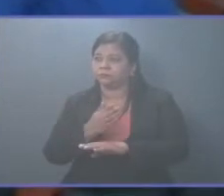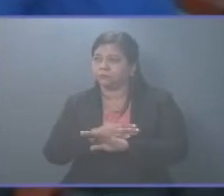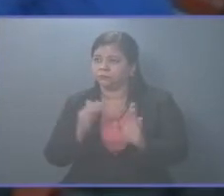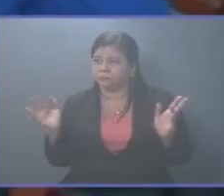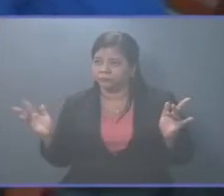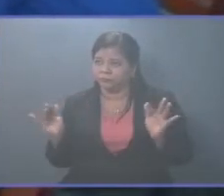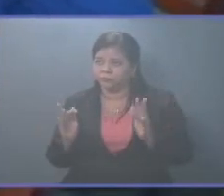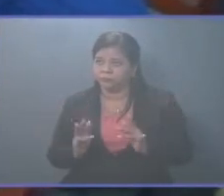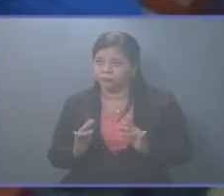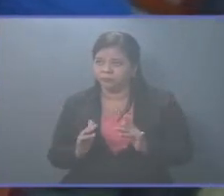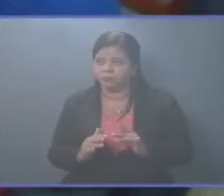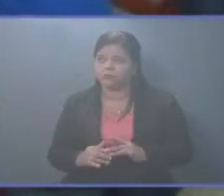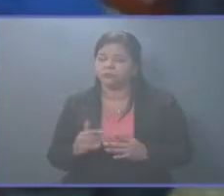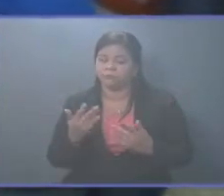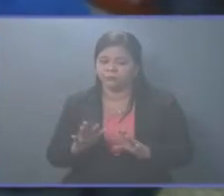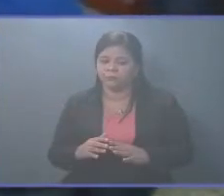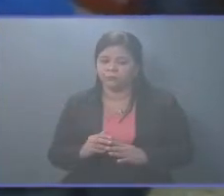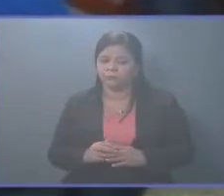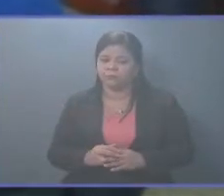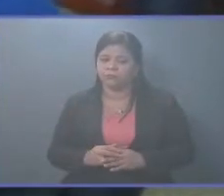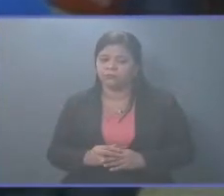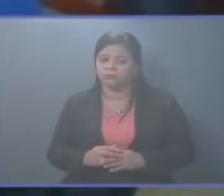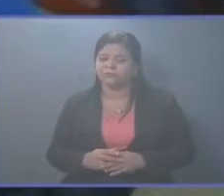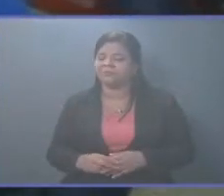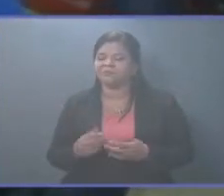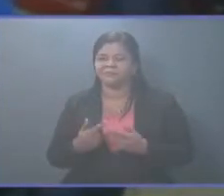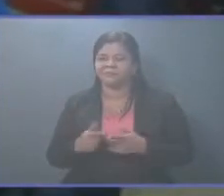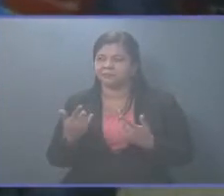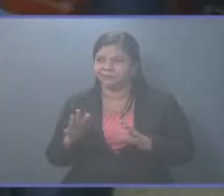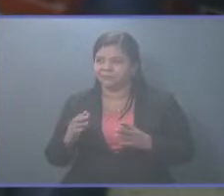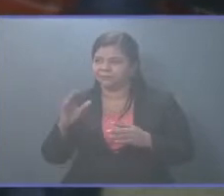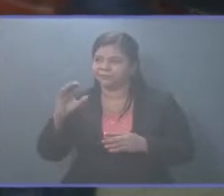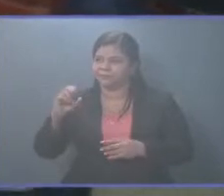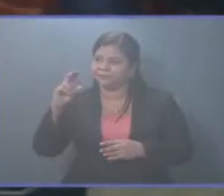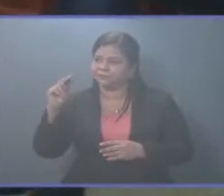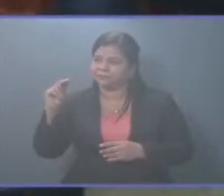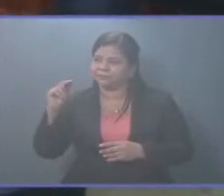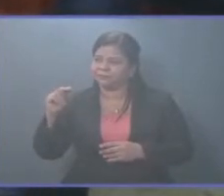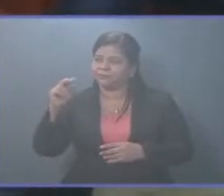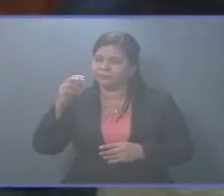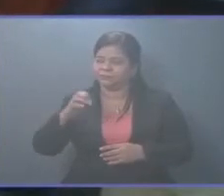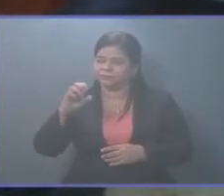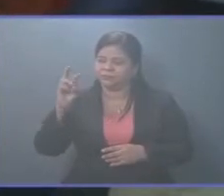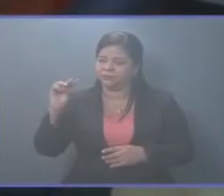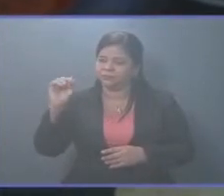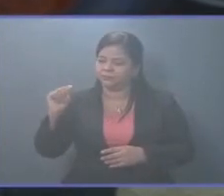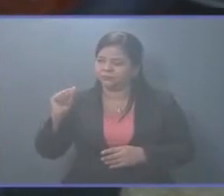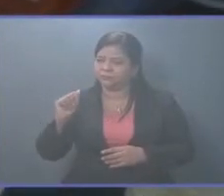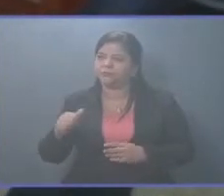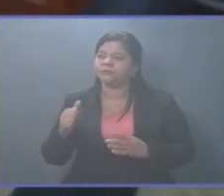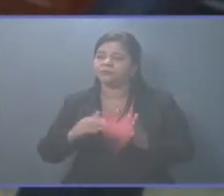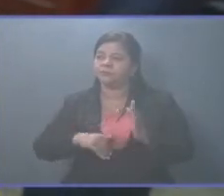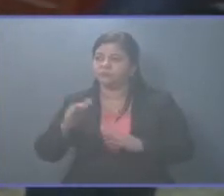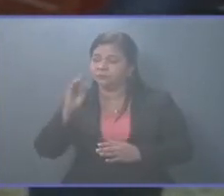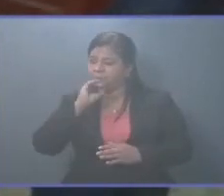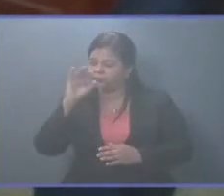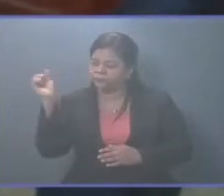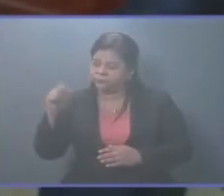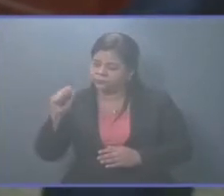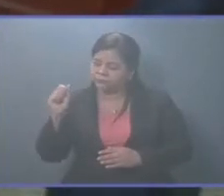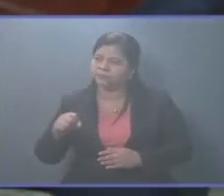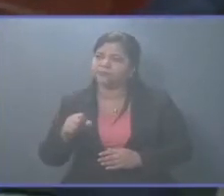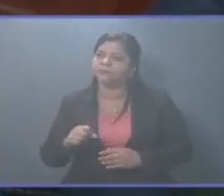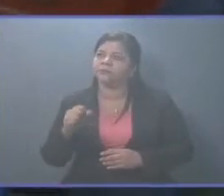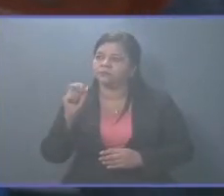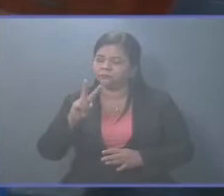evaluar la vacuna de AstraZeneca en abril. La EMA, que es la Agencia Europea de Medicamentos, sí es la que va a hacer